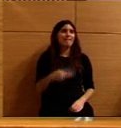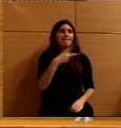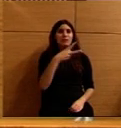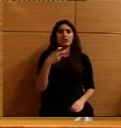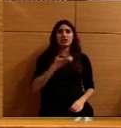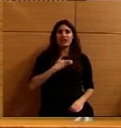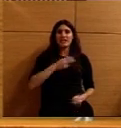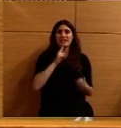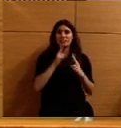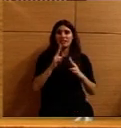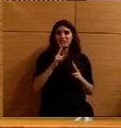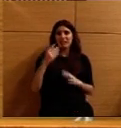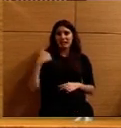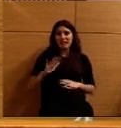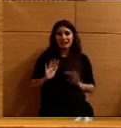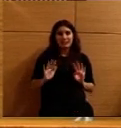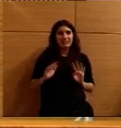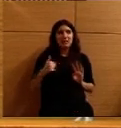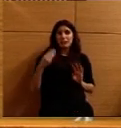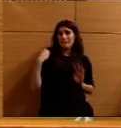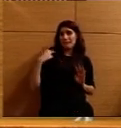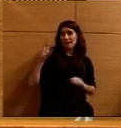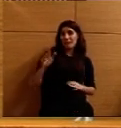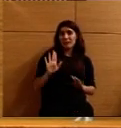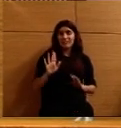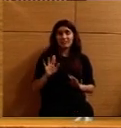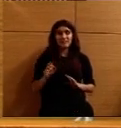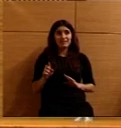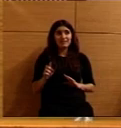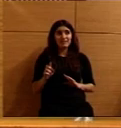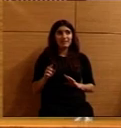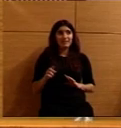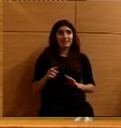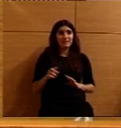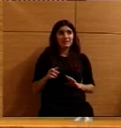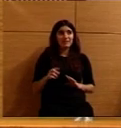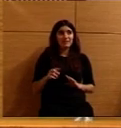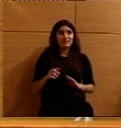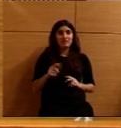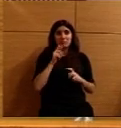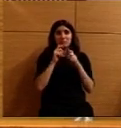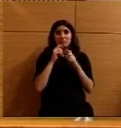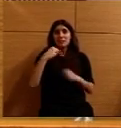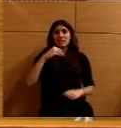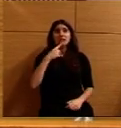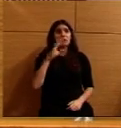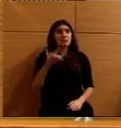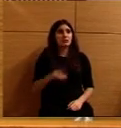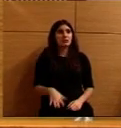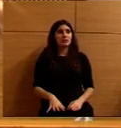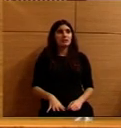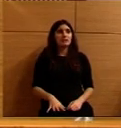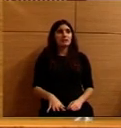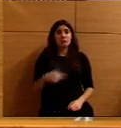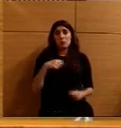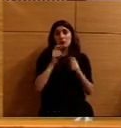alcaldes respondidos, y yo también me preguntaron a mí. Tuve que decir, de parte del presidente de la Diputación, digo, yo no puedo